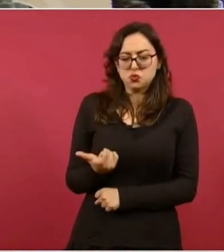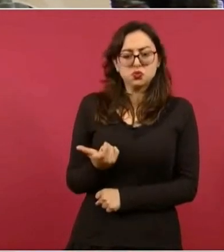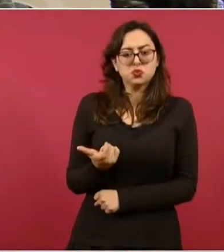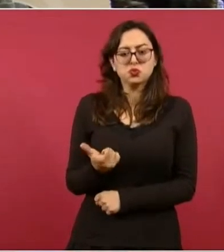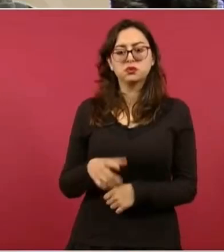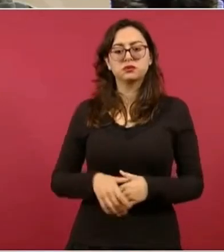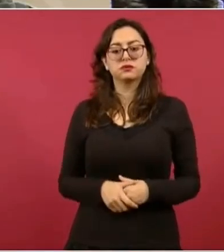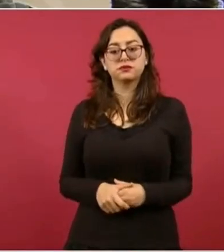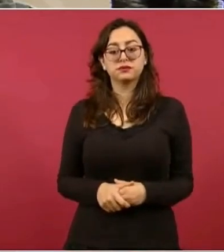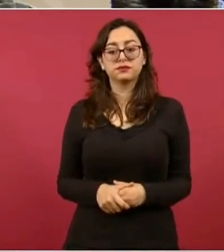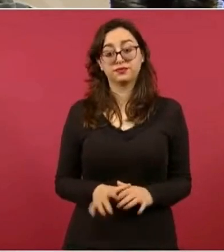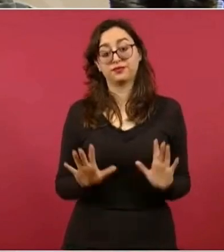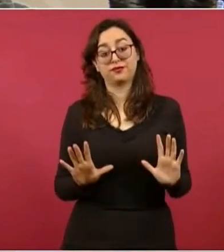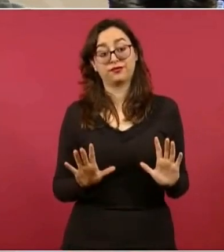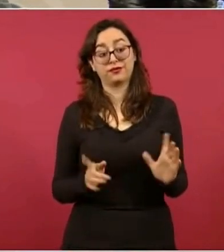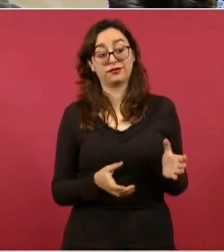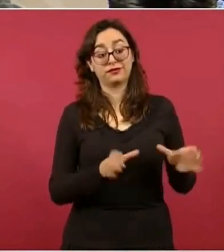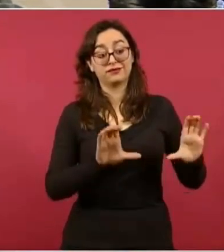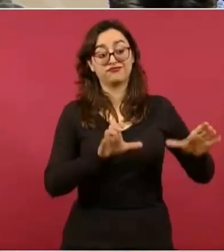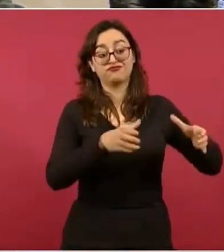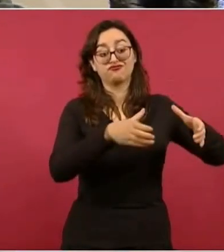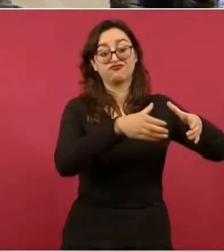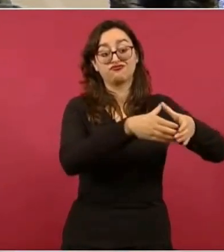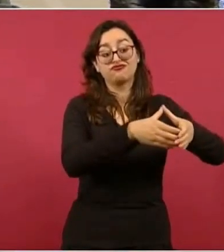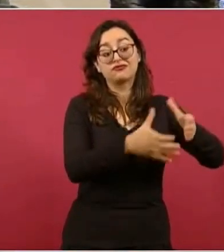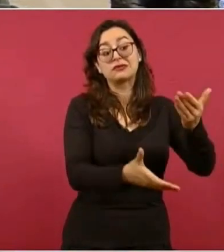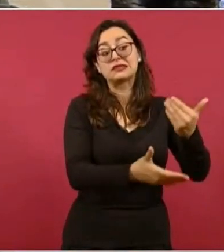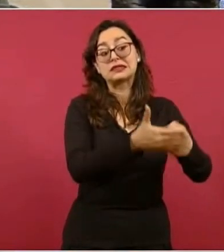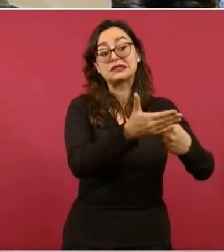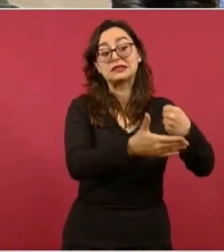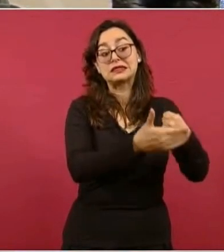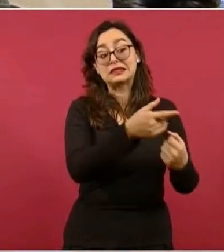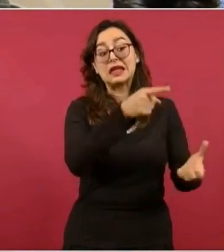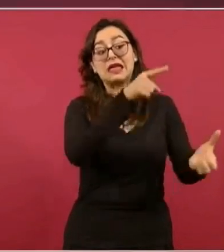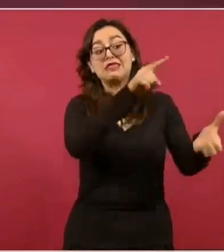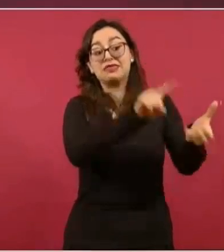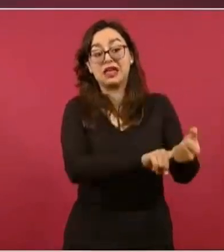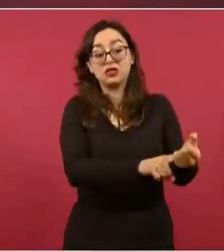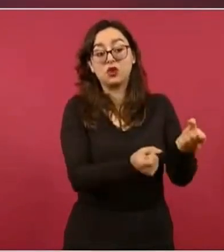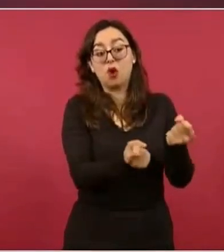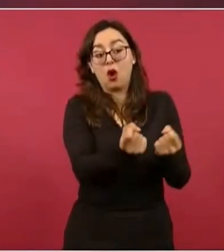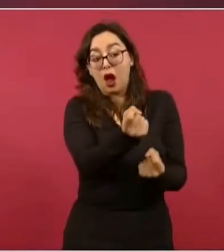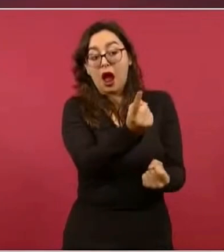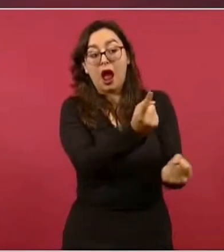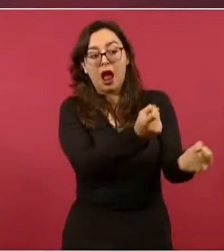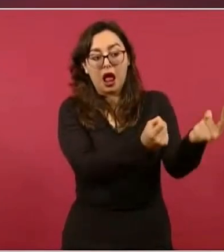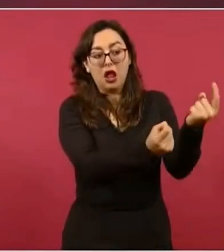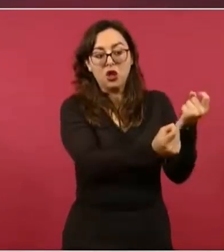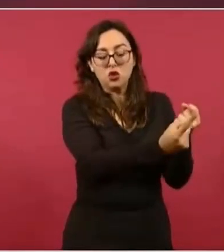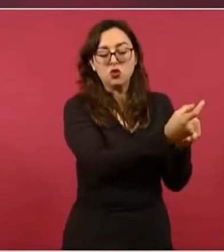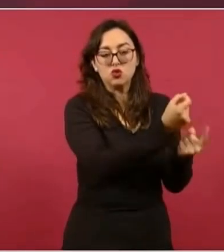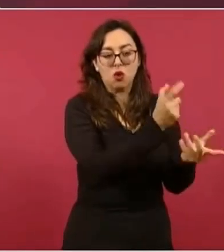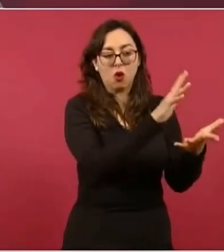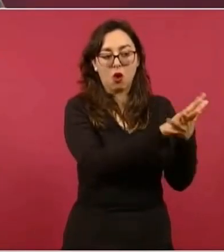son unos cuantos los que por ponerse al servicio